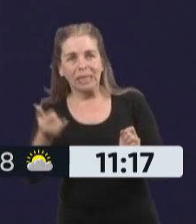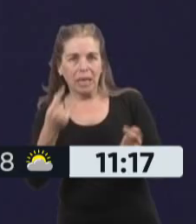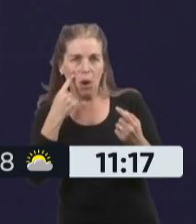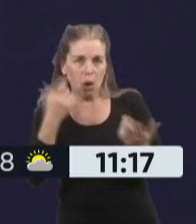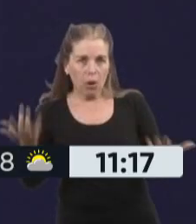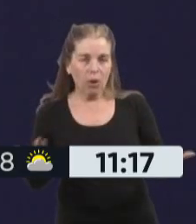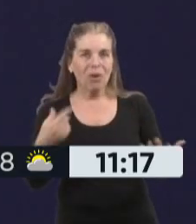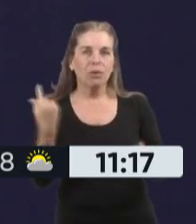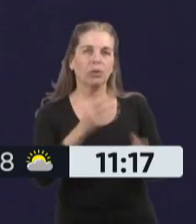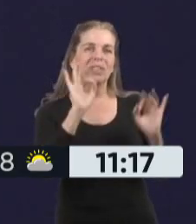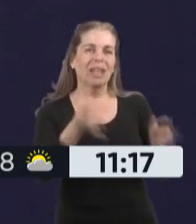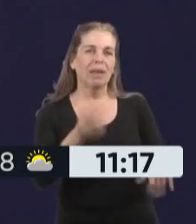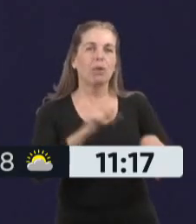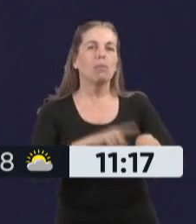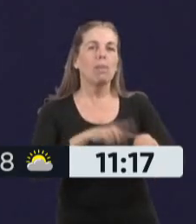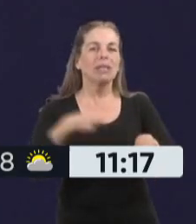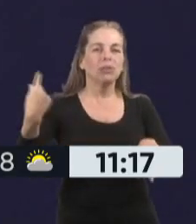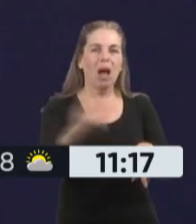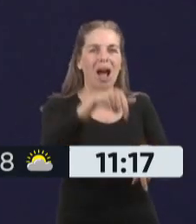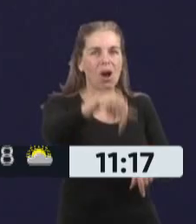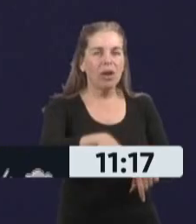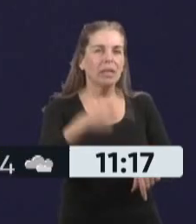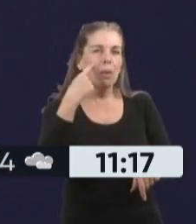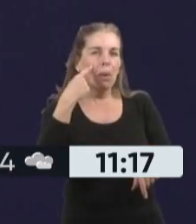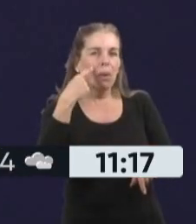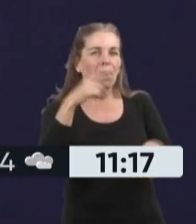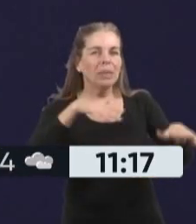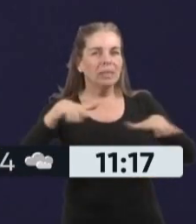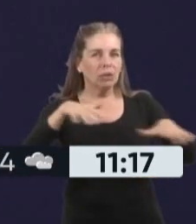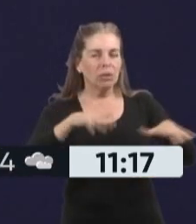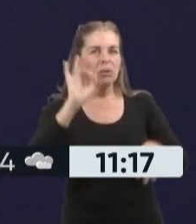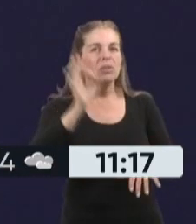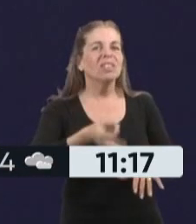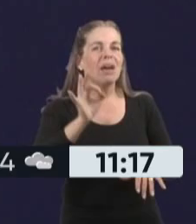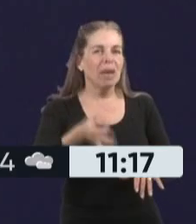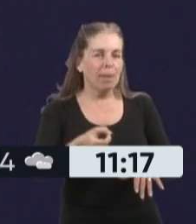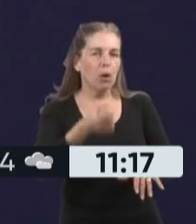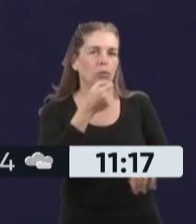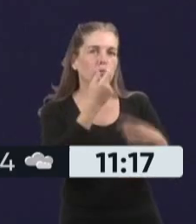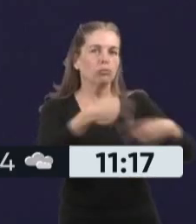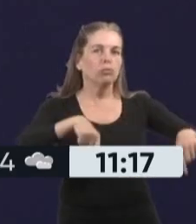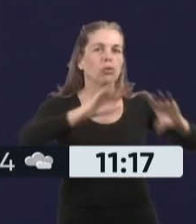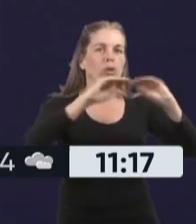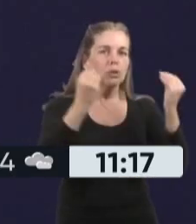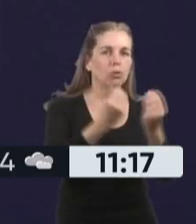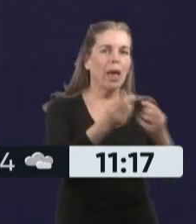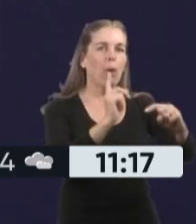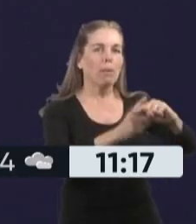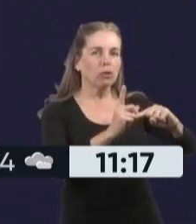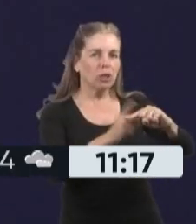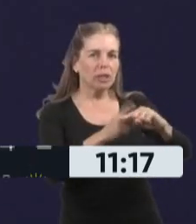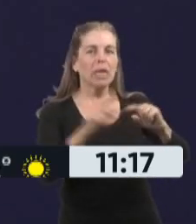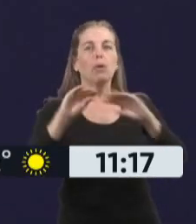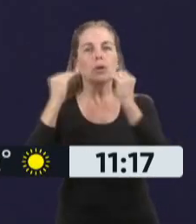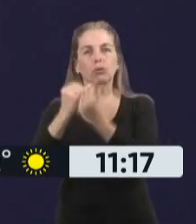nosotros sabemos el momento que estamos atravesando, sabemos los números positivos o los semáforos verdes que tenemos,